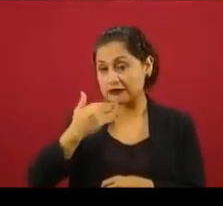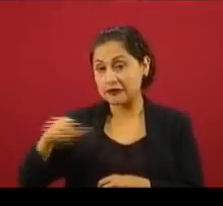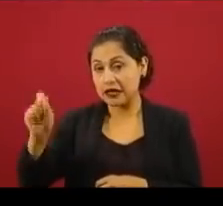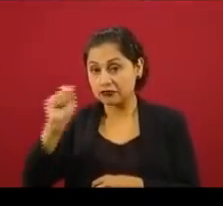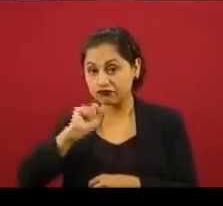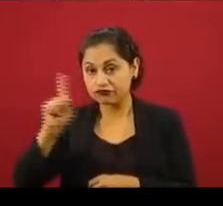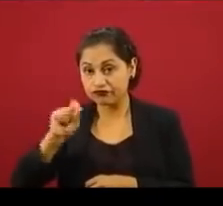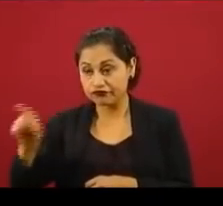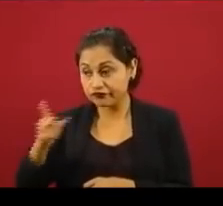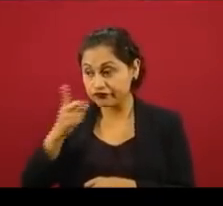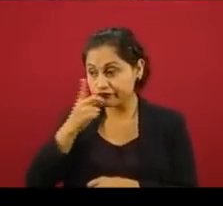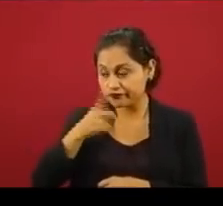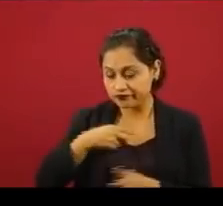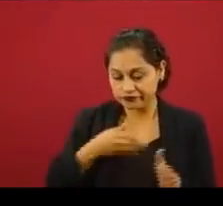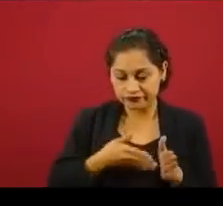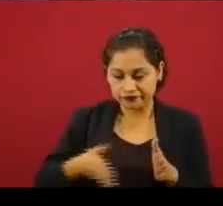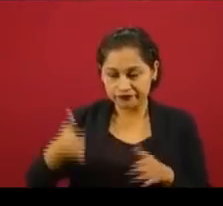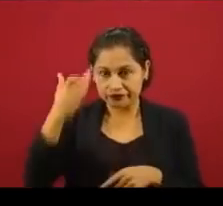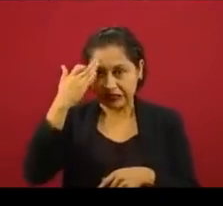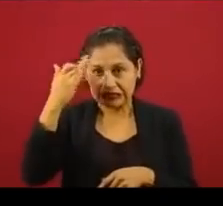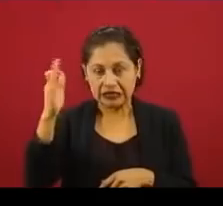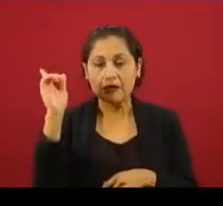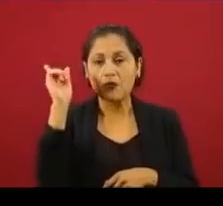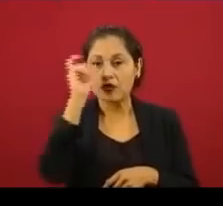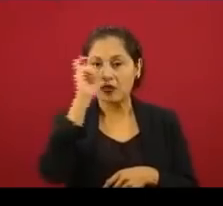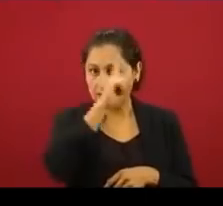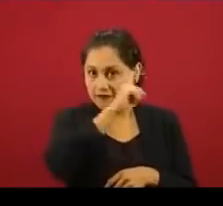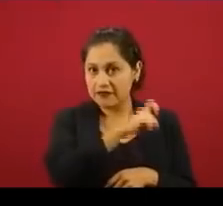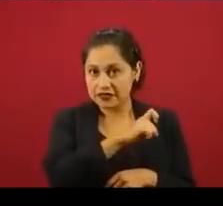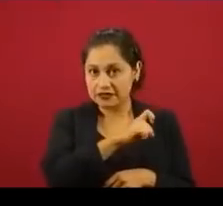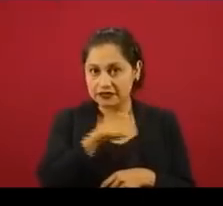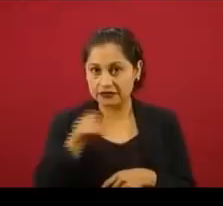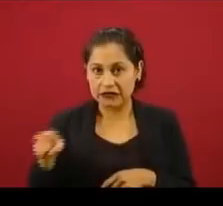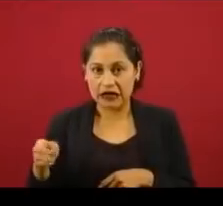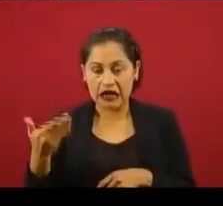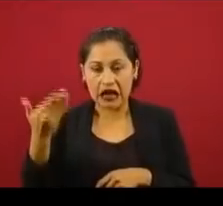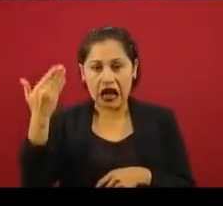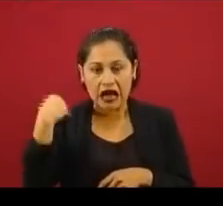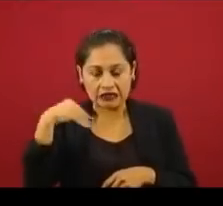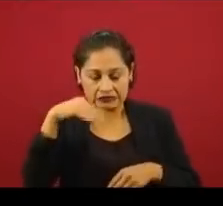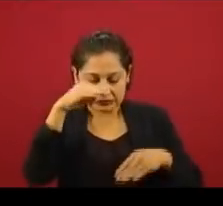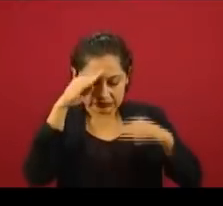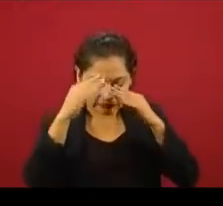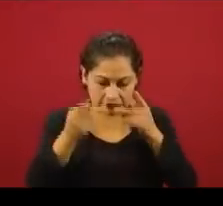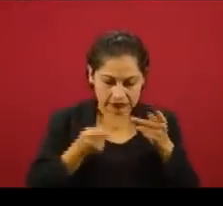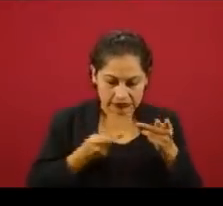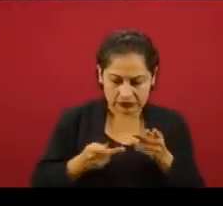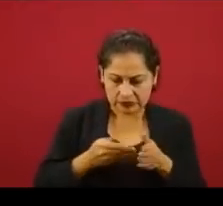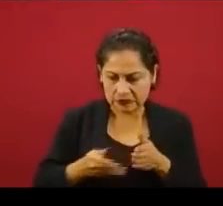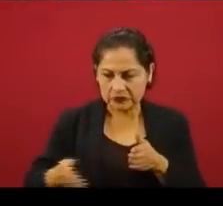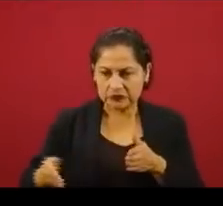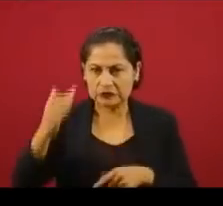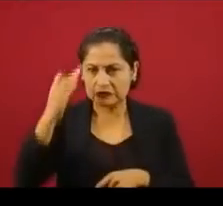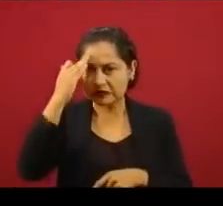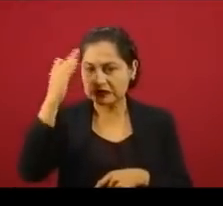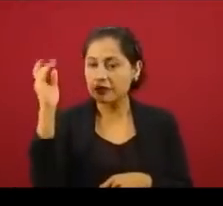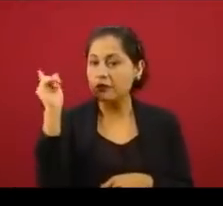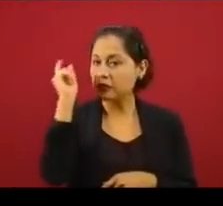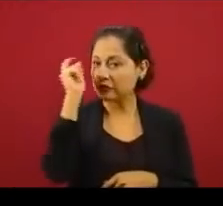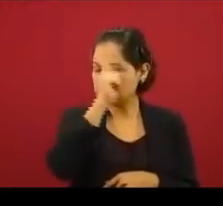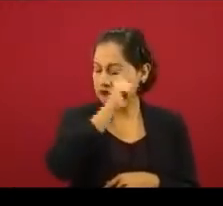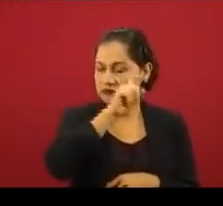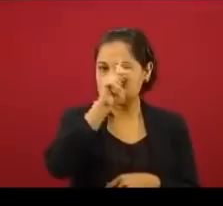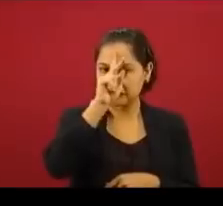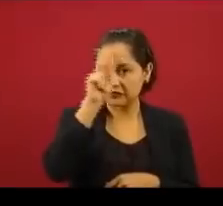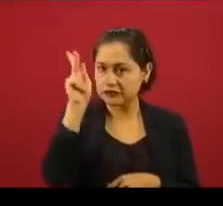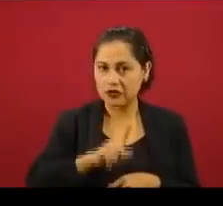estos que nos faltan, que se calcula una semana más en el caso